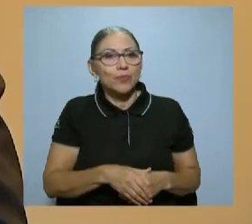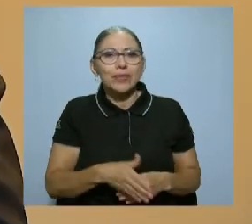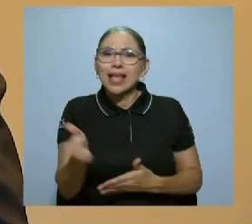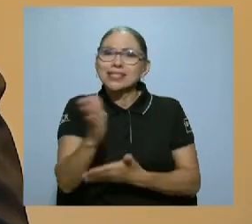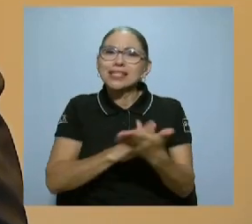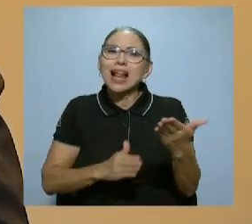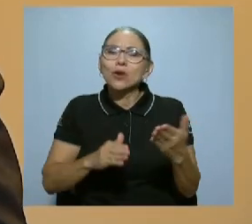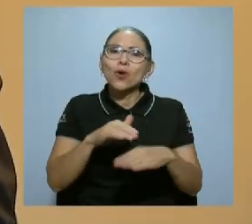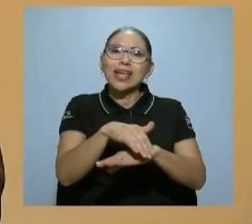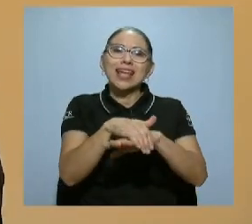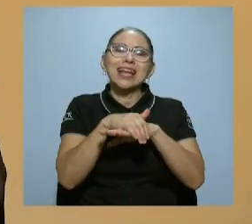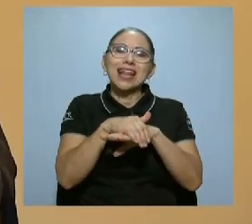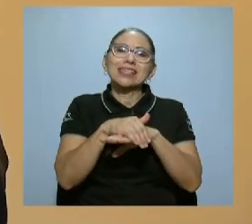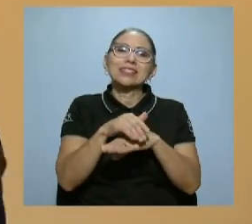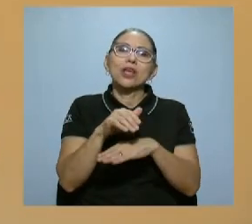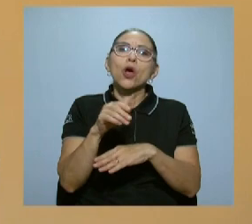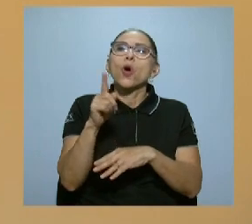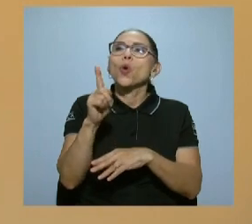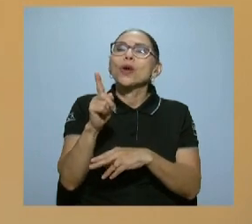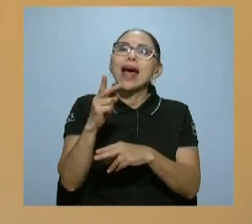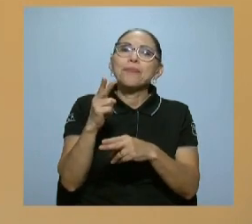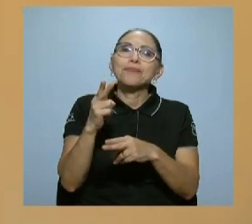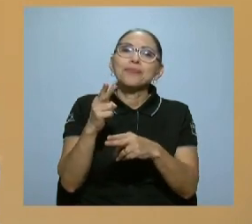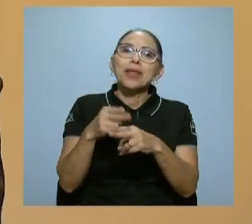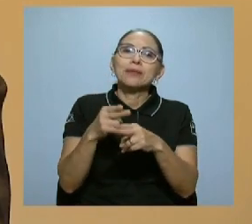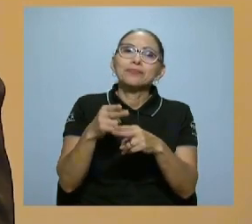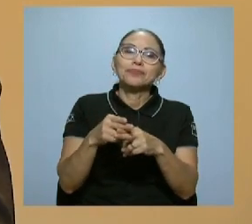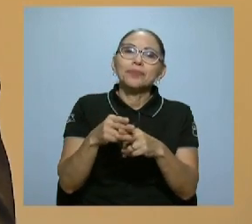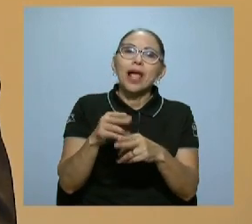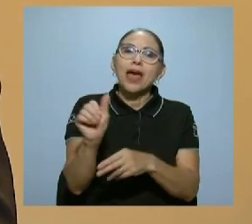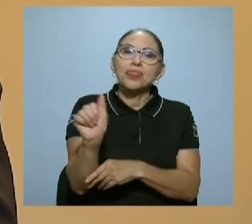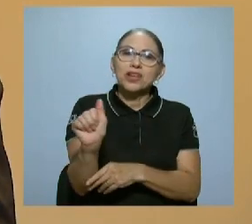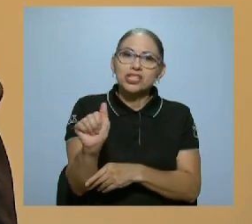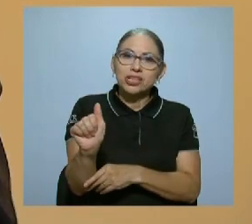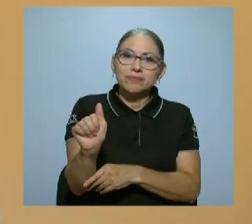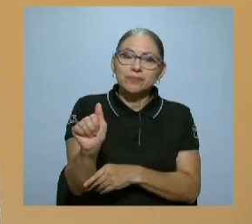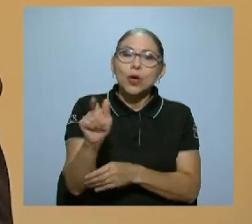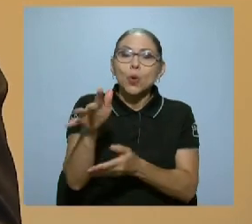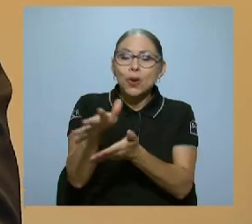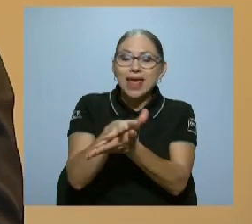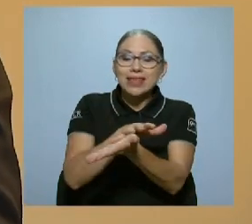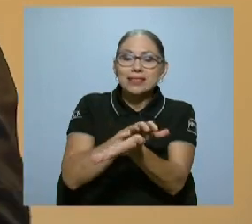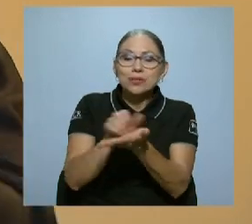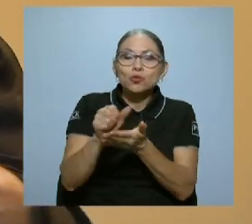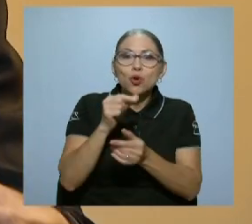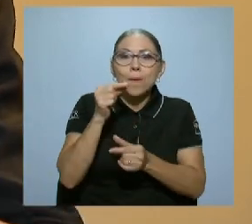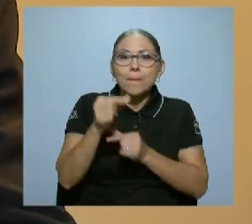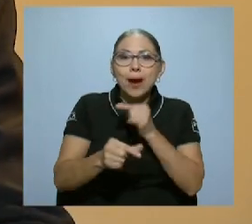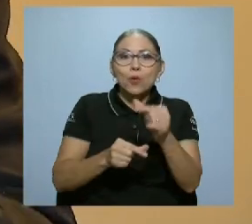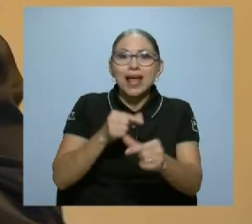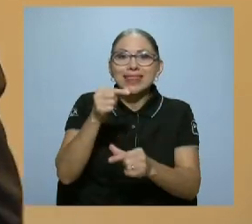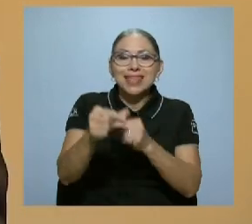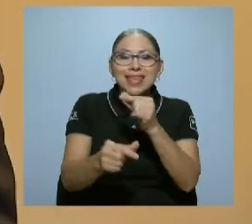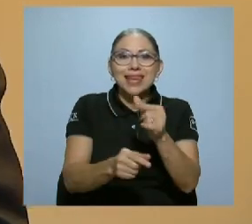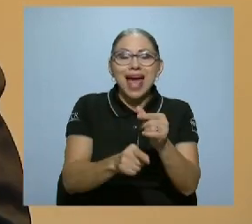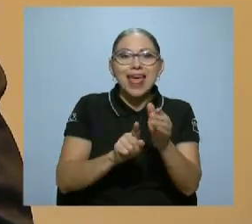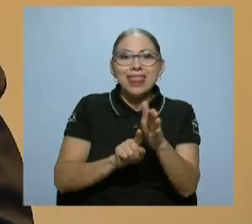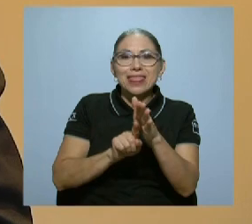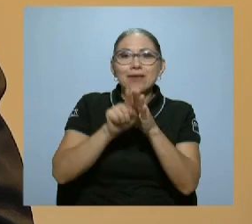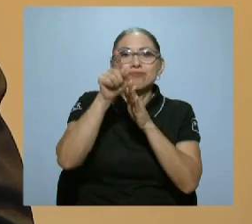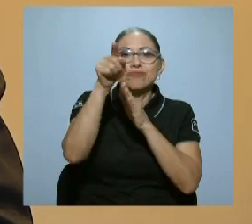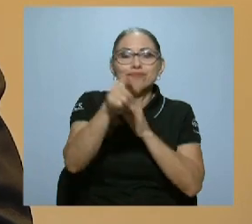en inglés attrition, es decir, una destrucción paulatina del arsenal ruso, también del ucraniano, por